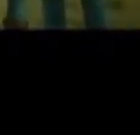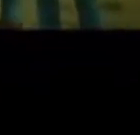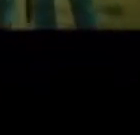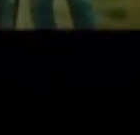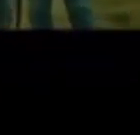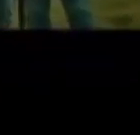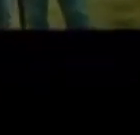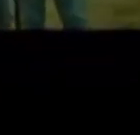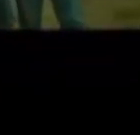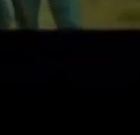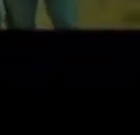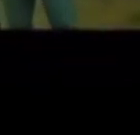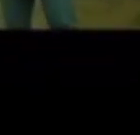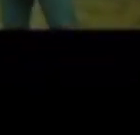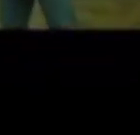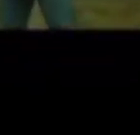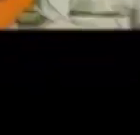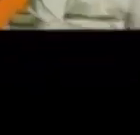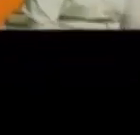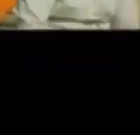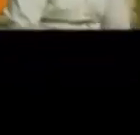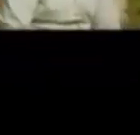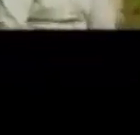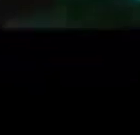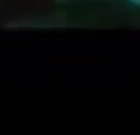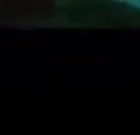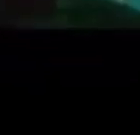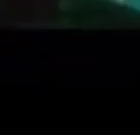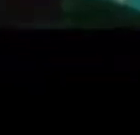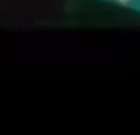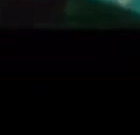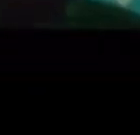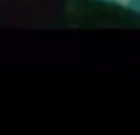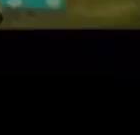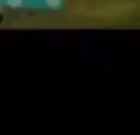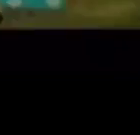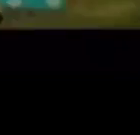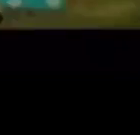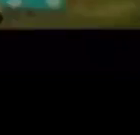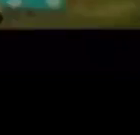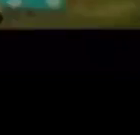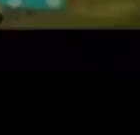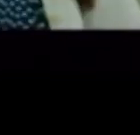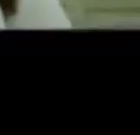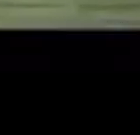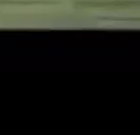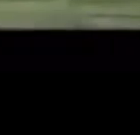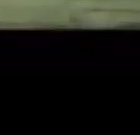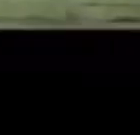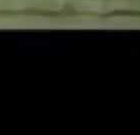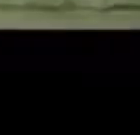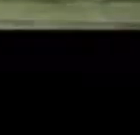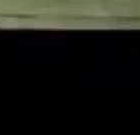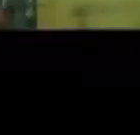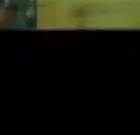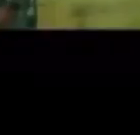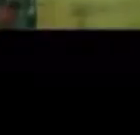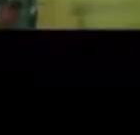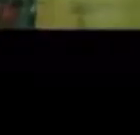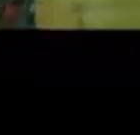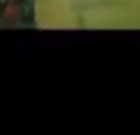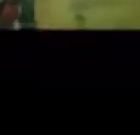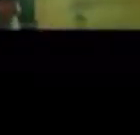friolento, qué bonito. Arcángel capta en esta floresta, qué